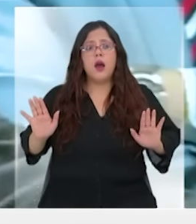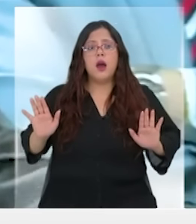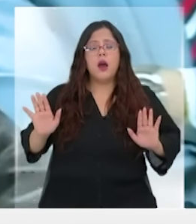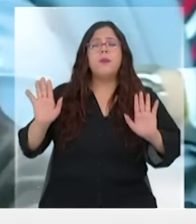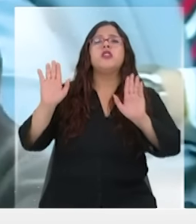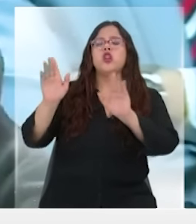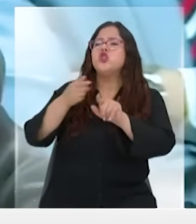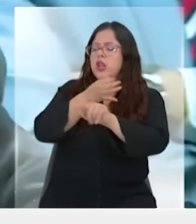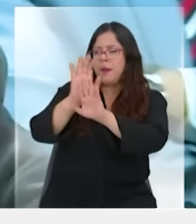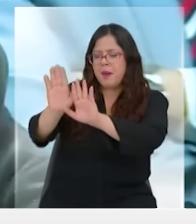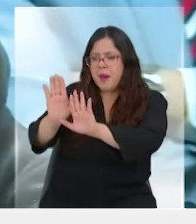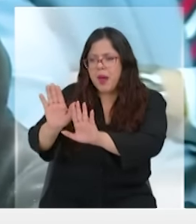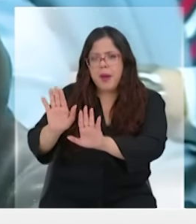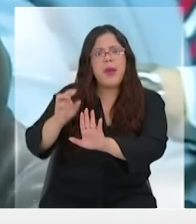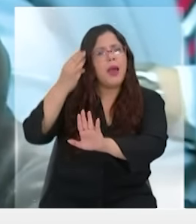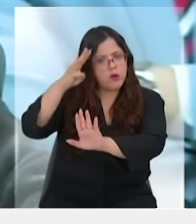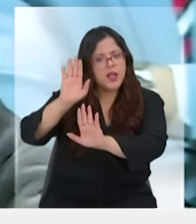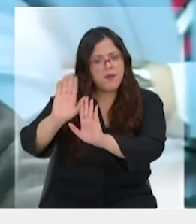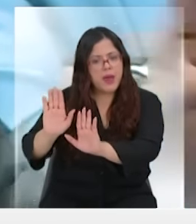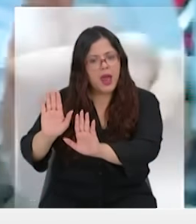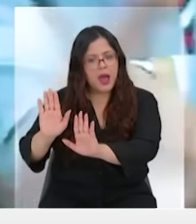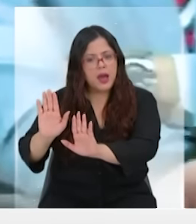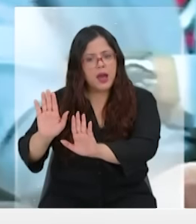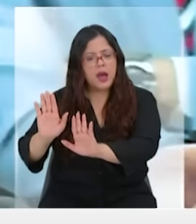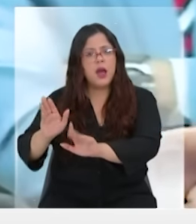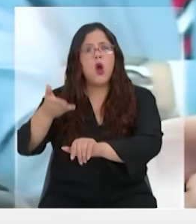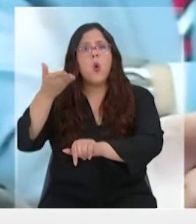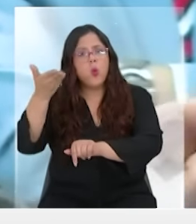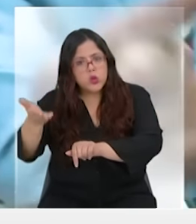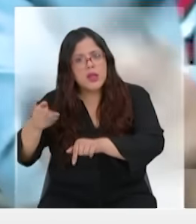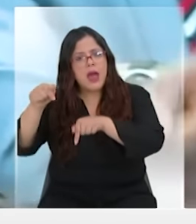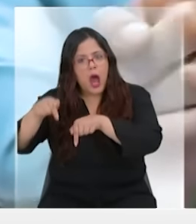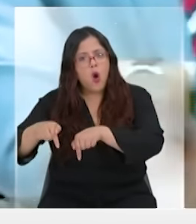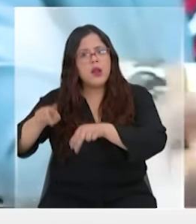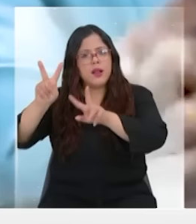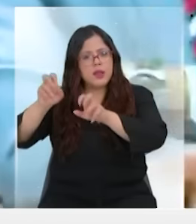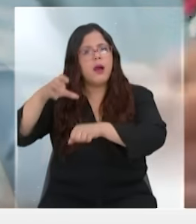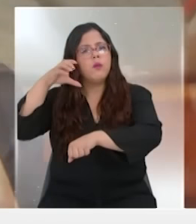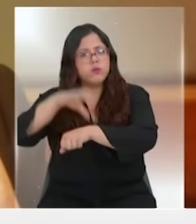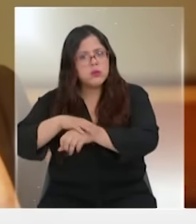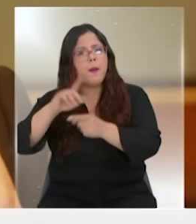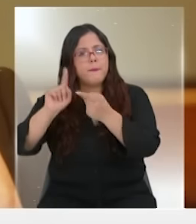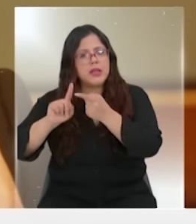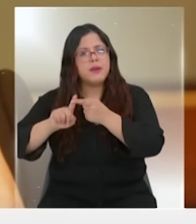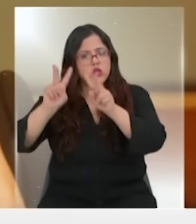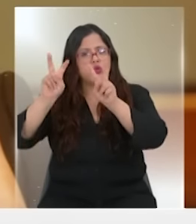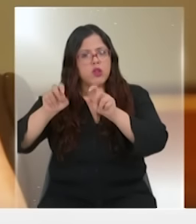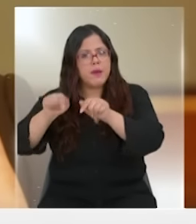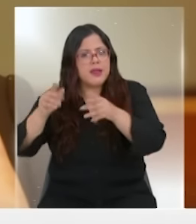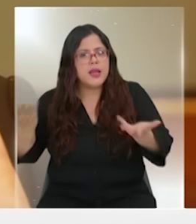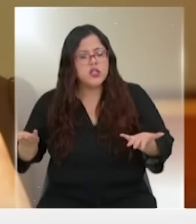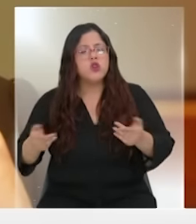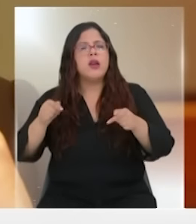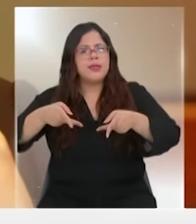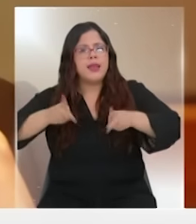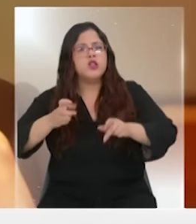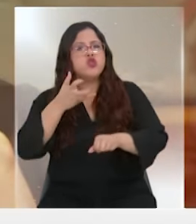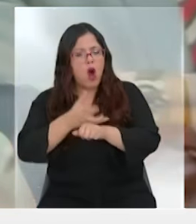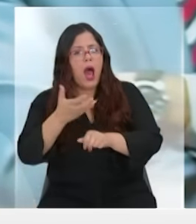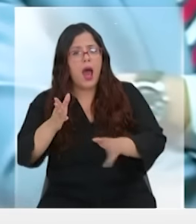dije, momento, señor Monsalve, usted es imputado en una causa, es decir, se le atribuye a participar en un hecho punible, y usted tiene